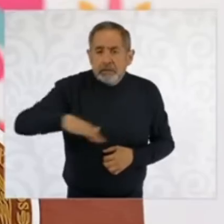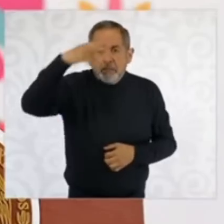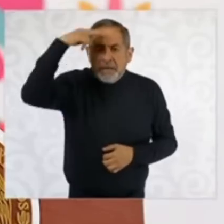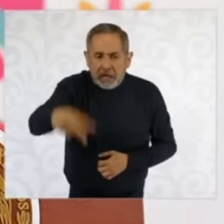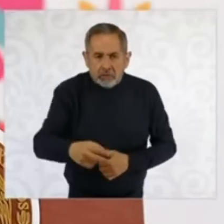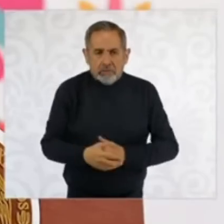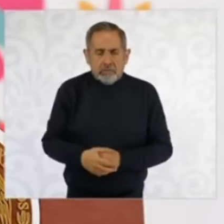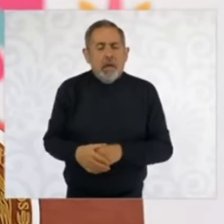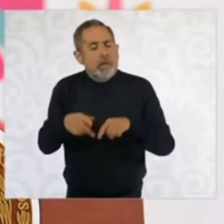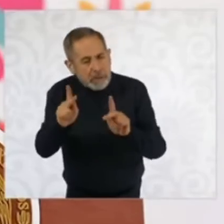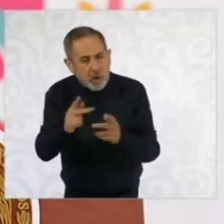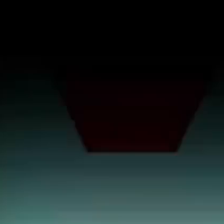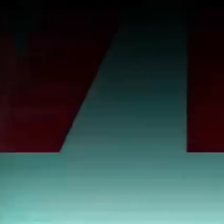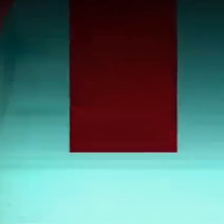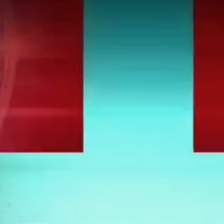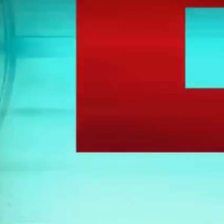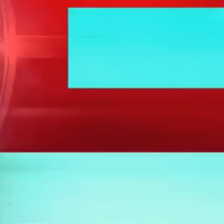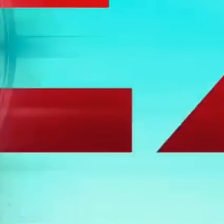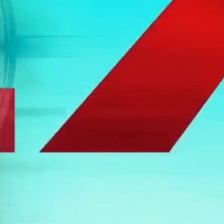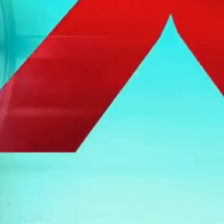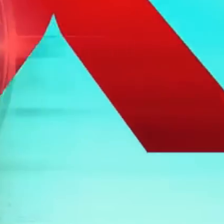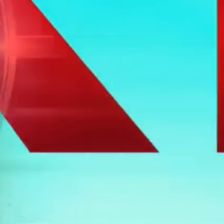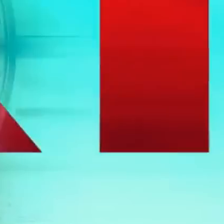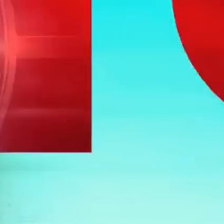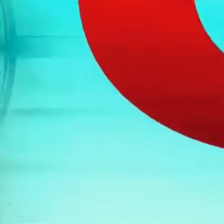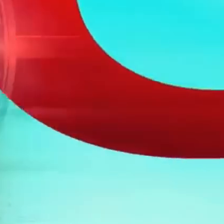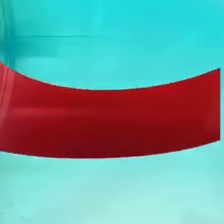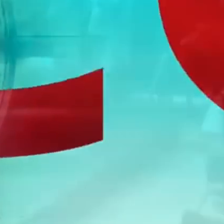El siguiente año. Pero vamos a esperar.